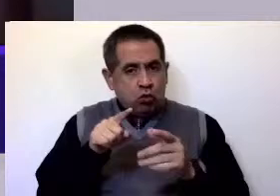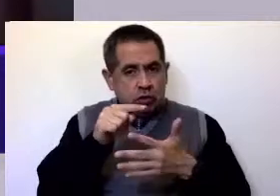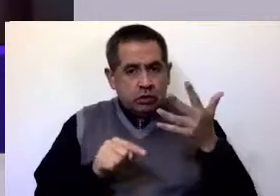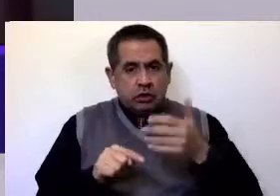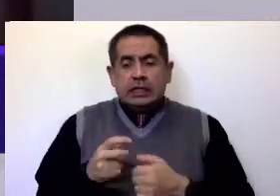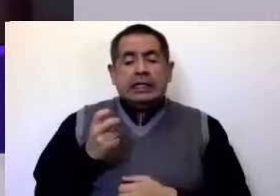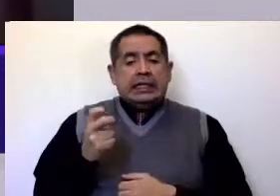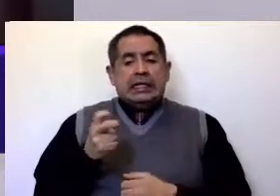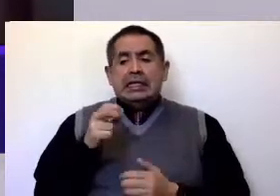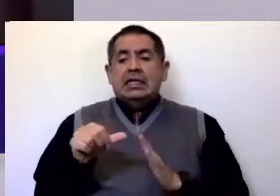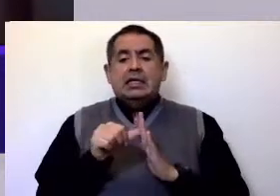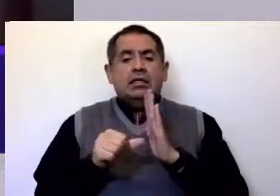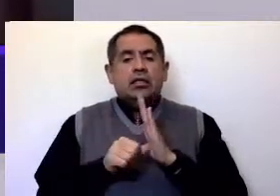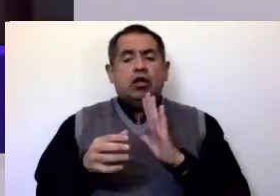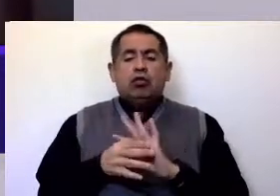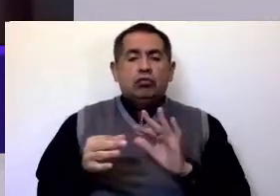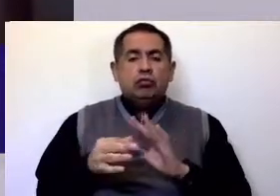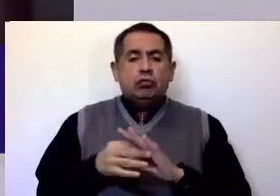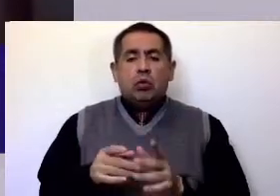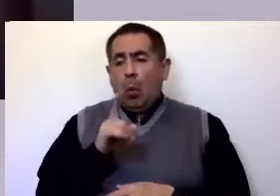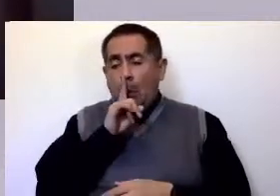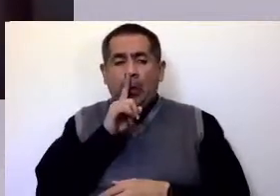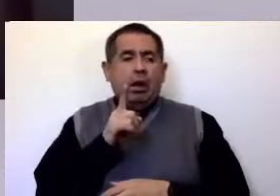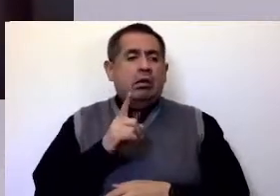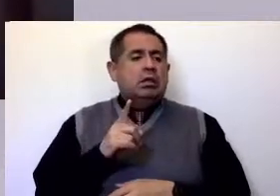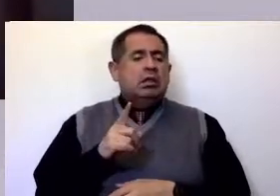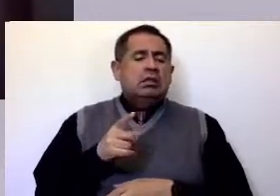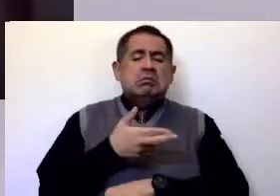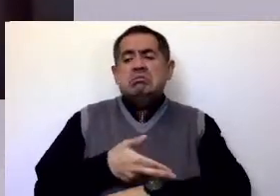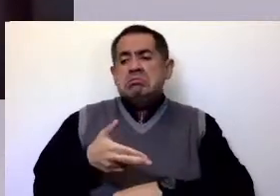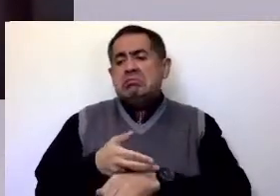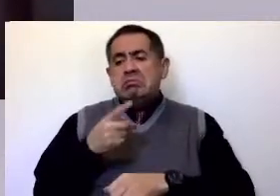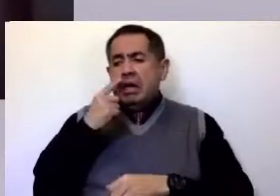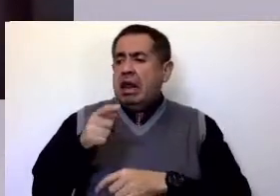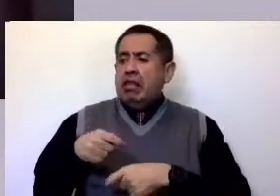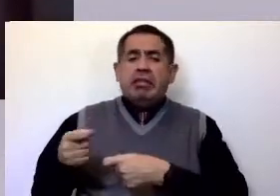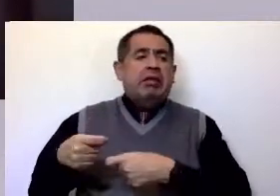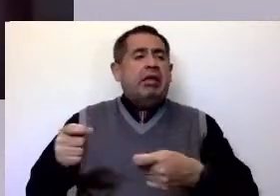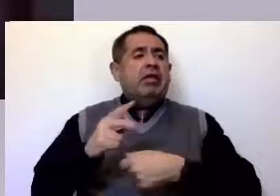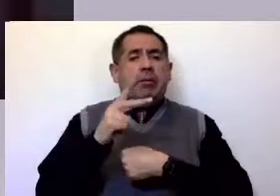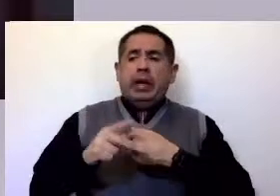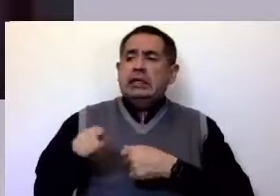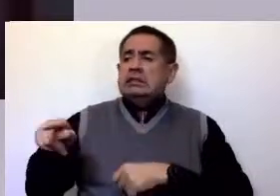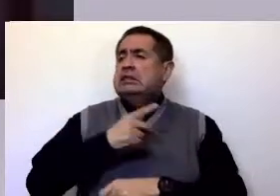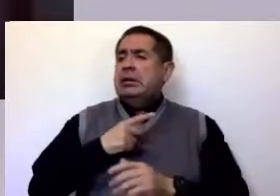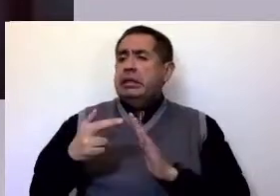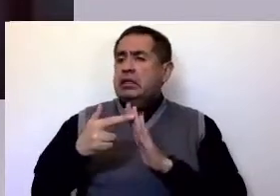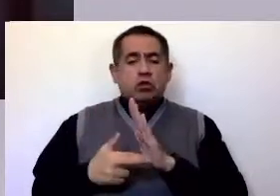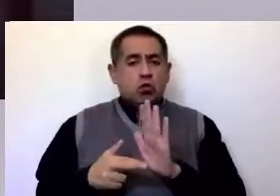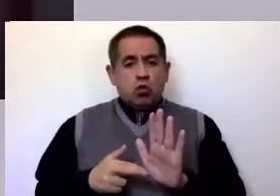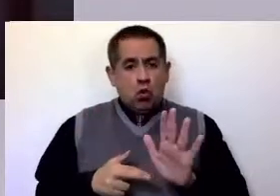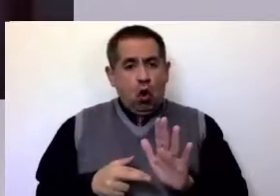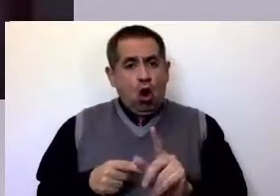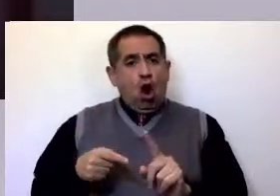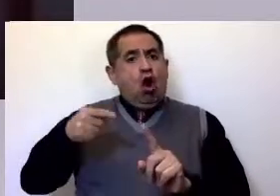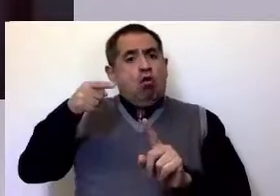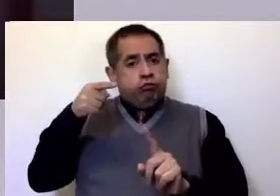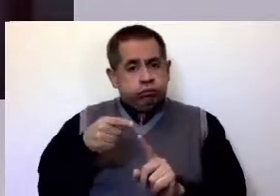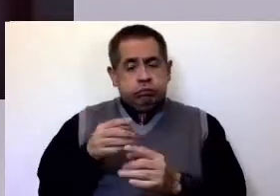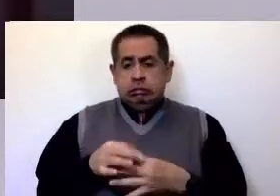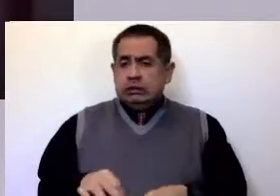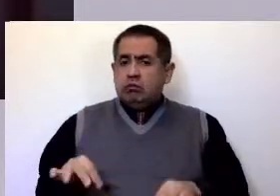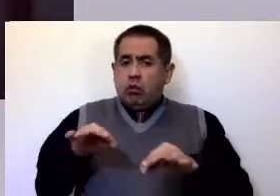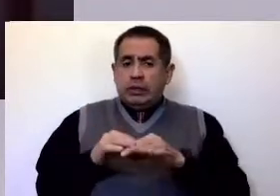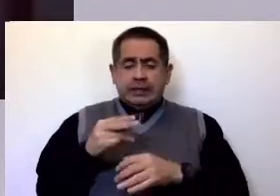artículo no es meramente una norma programática para los estados parte de la convención sino que constituye una disposición